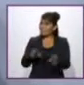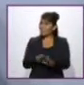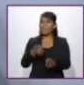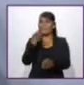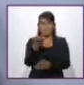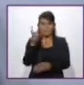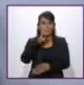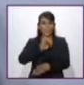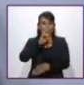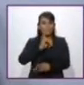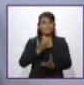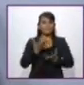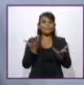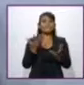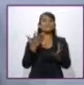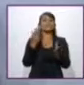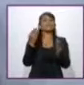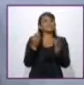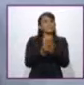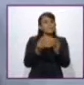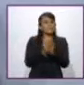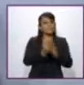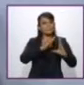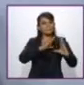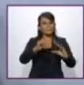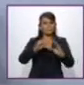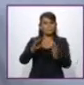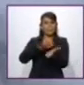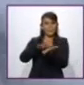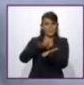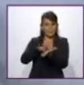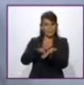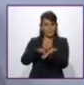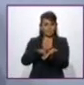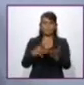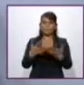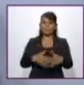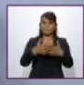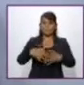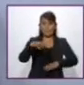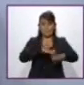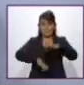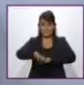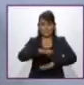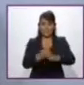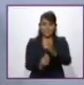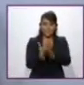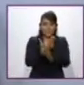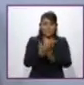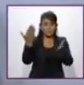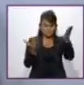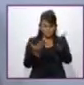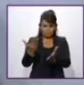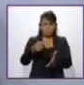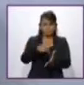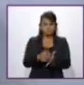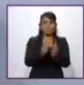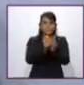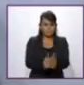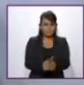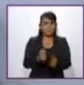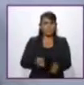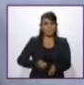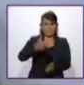las mujeres es capacitarlas, apoyarlas. Tenemos que traer una gran cantidad de empresas para que nos ayuden en 2 cosas.